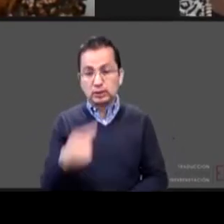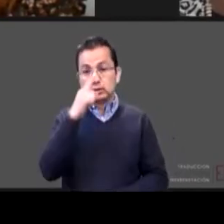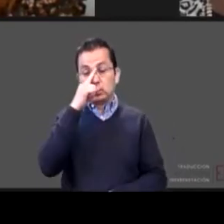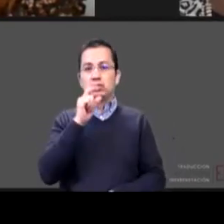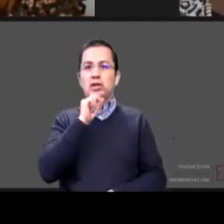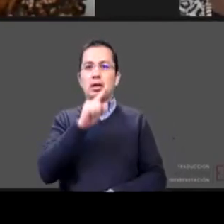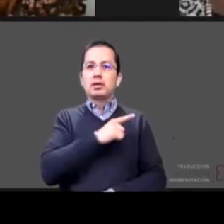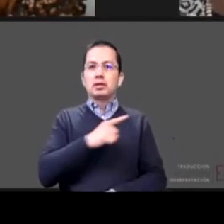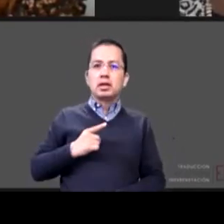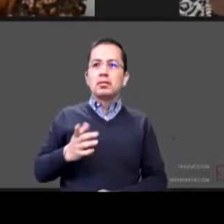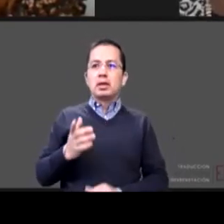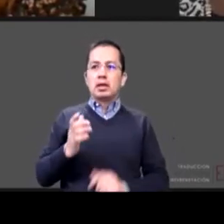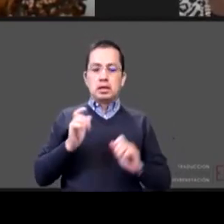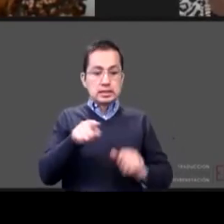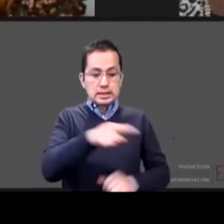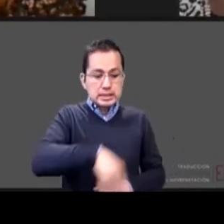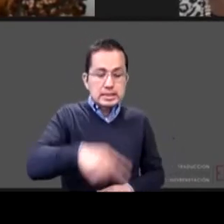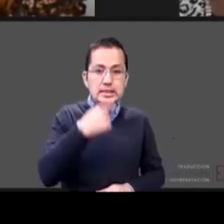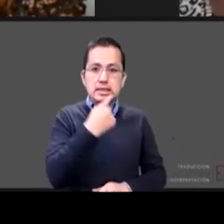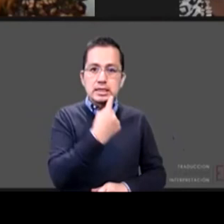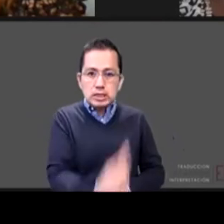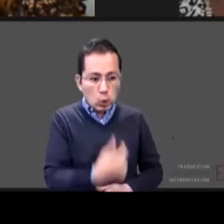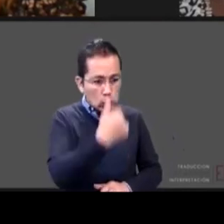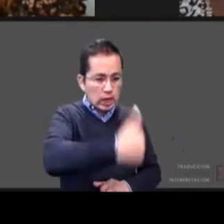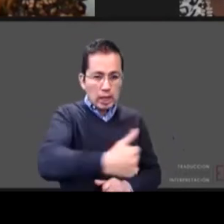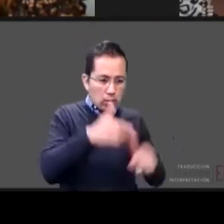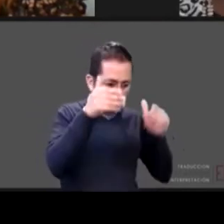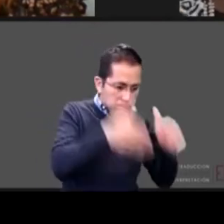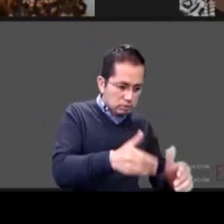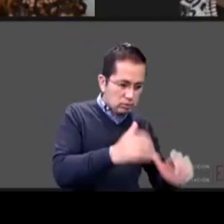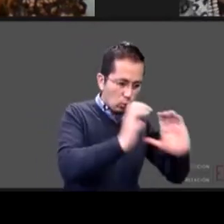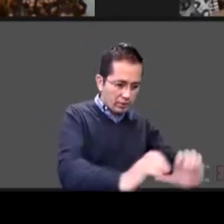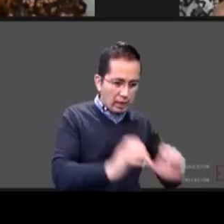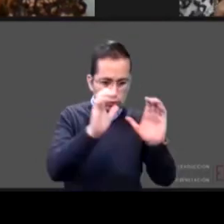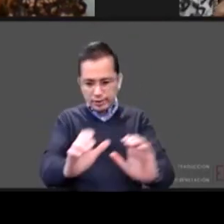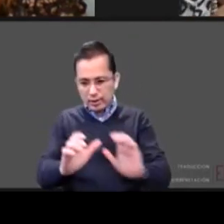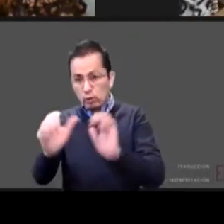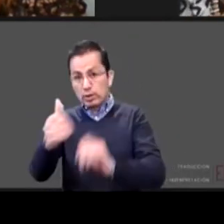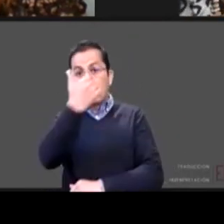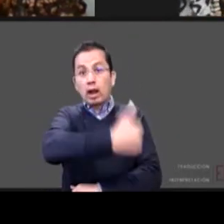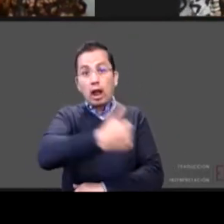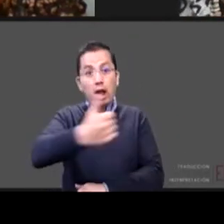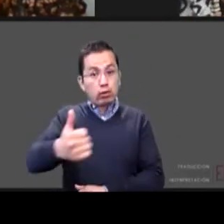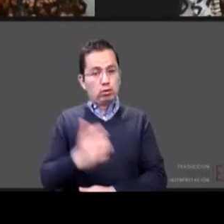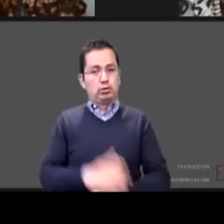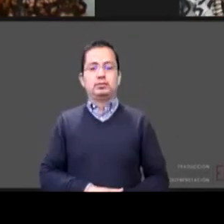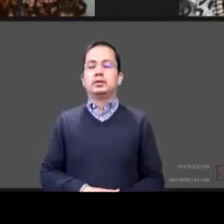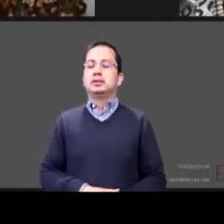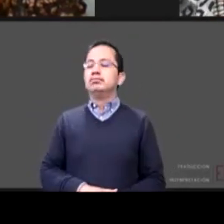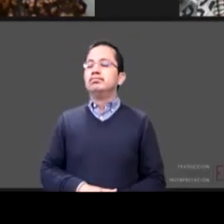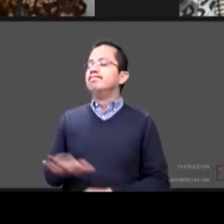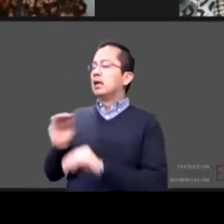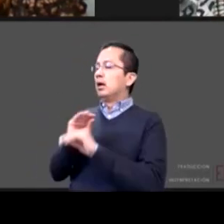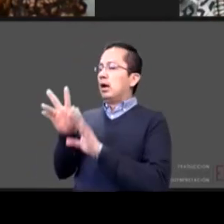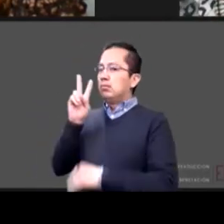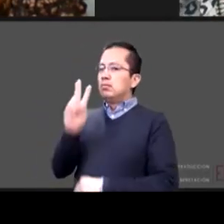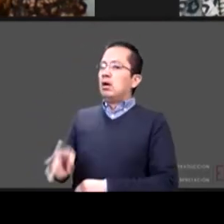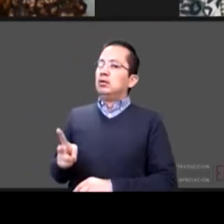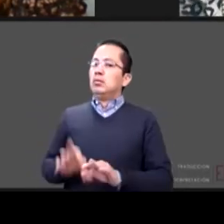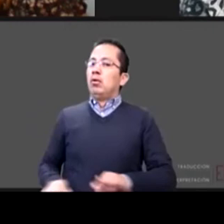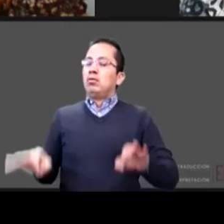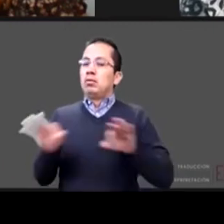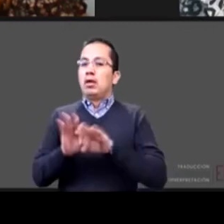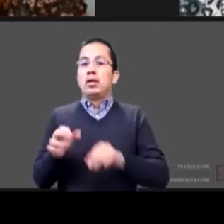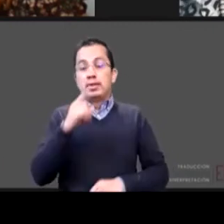personalizado es súper importante. Claro, muy importante el cuidado en las familias. Y luego, pues este cinturón